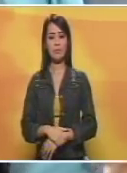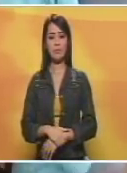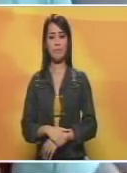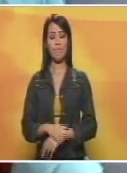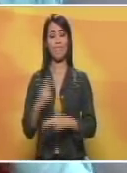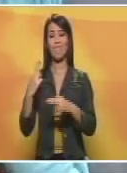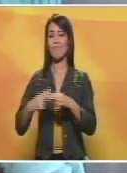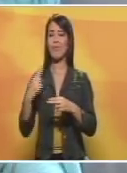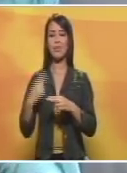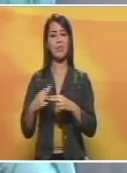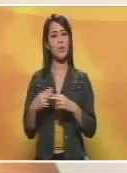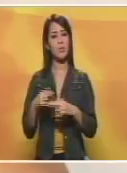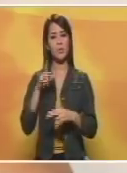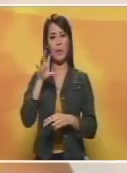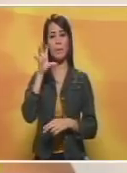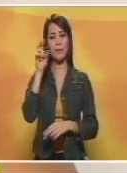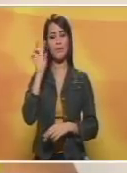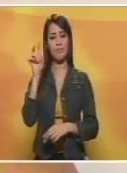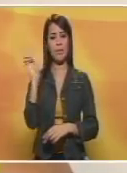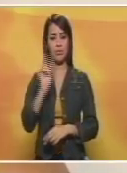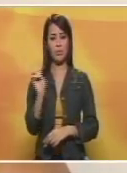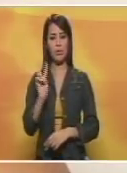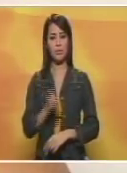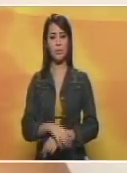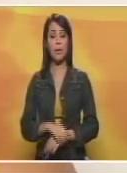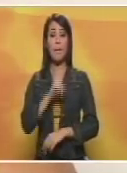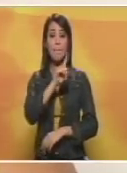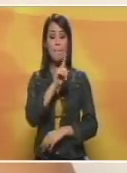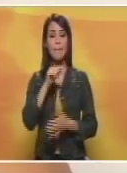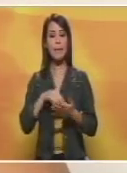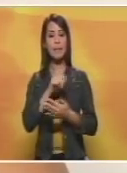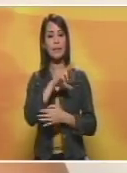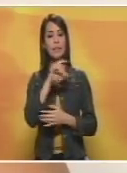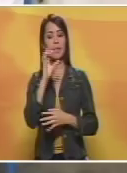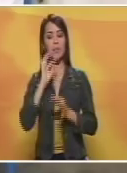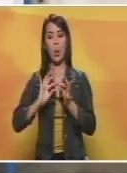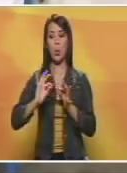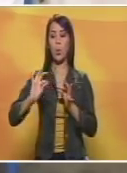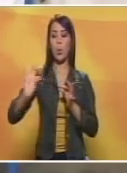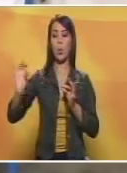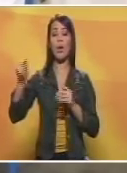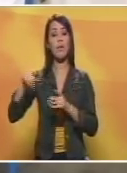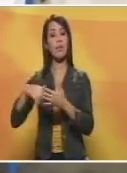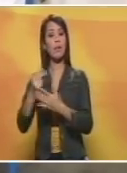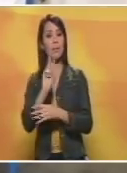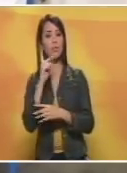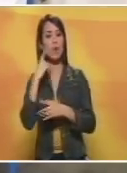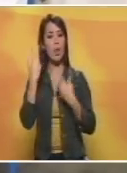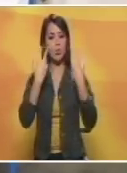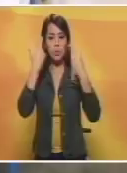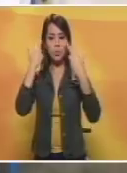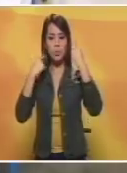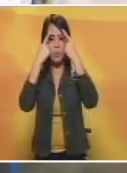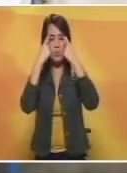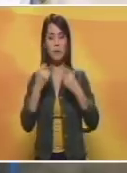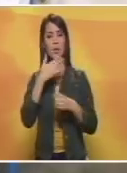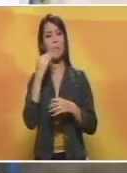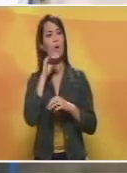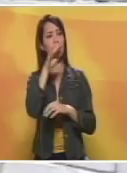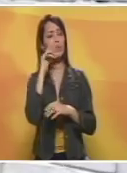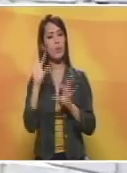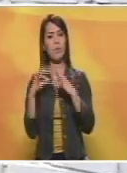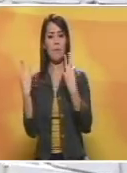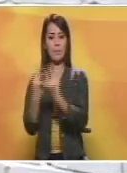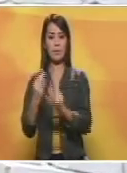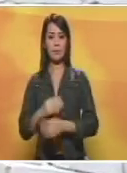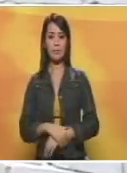peligrosa ya alfredo recorrió 1300 kilómetros desde venezuela es barbero de profesión y busca un mejor futuro para su familia